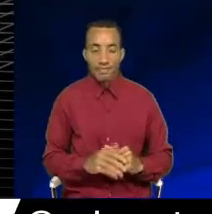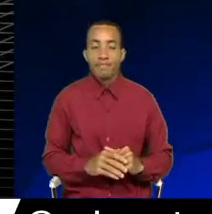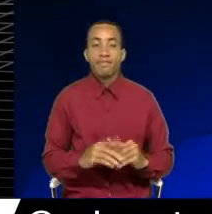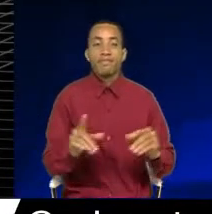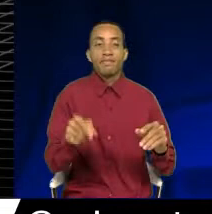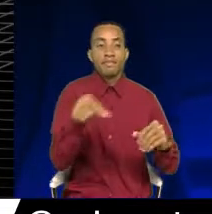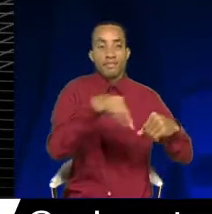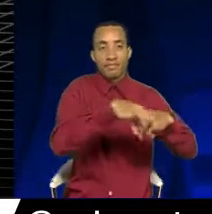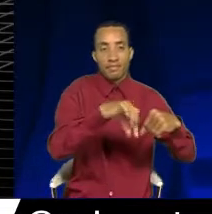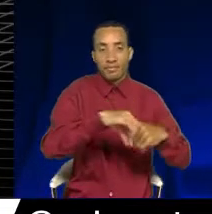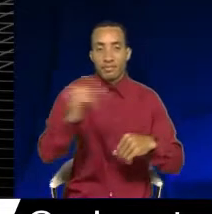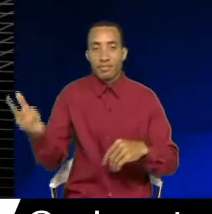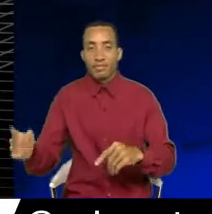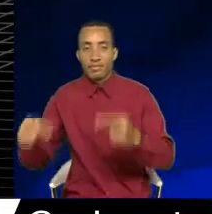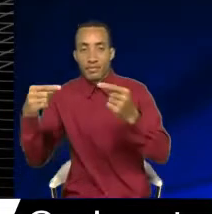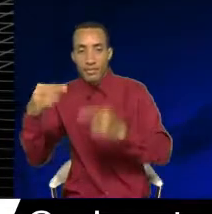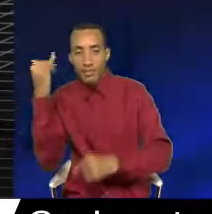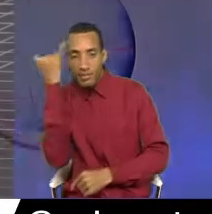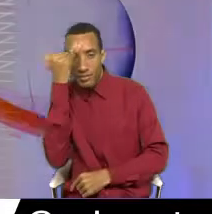en el Daniel Villa Zapata.